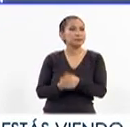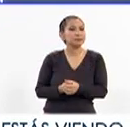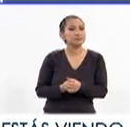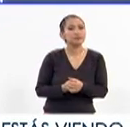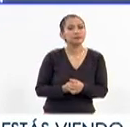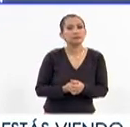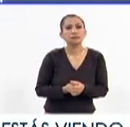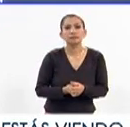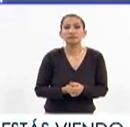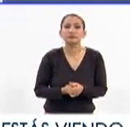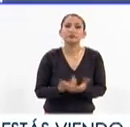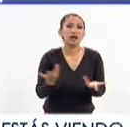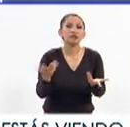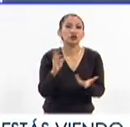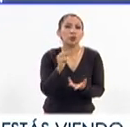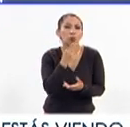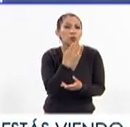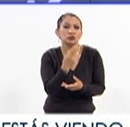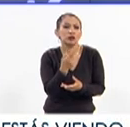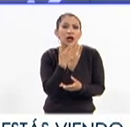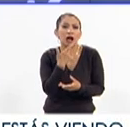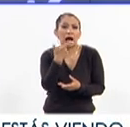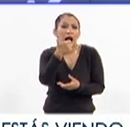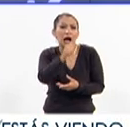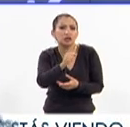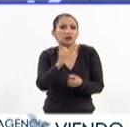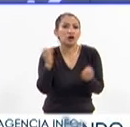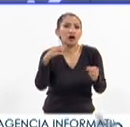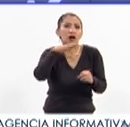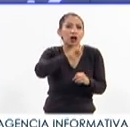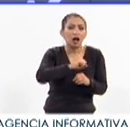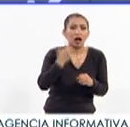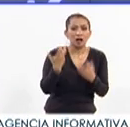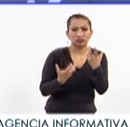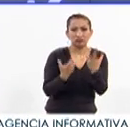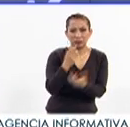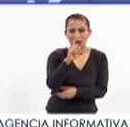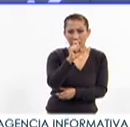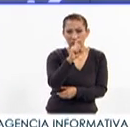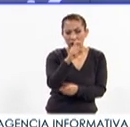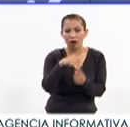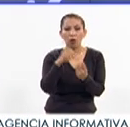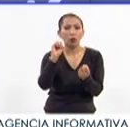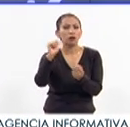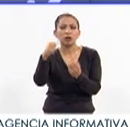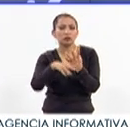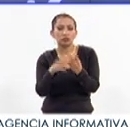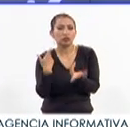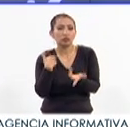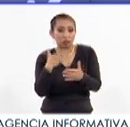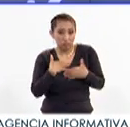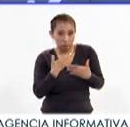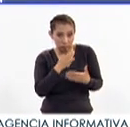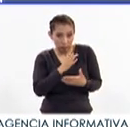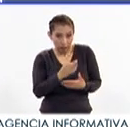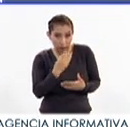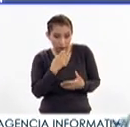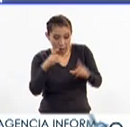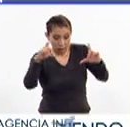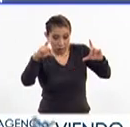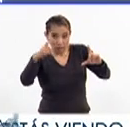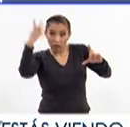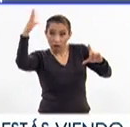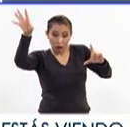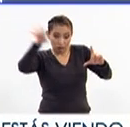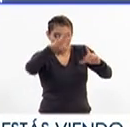ejemplo, pues que ya no utilices el gas para calentar el agua, entre otros beneficios. ¿Qué tan confiables son estos paneles